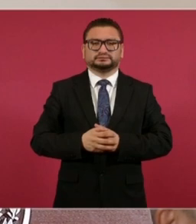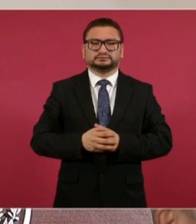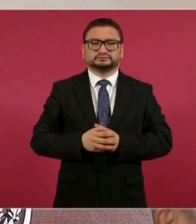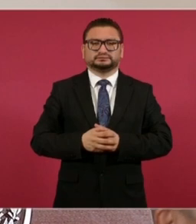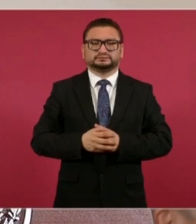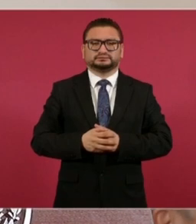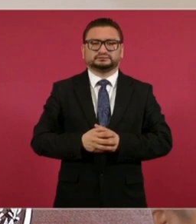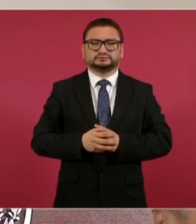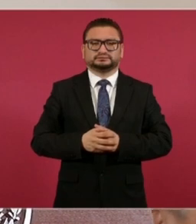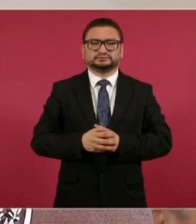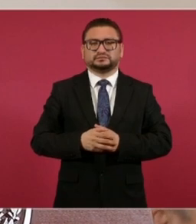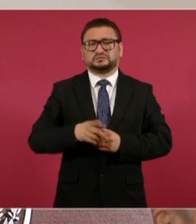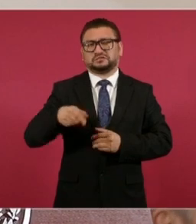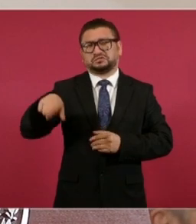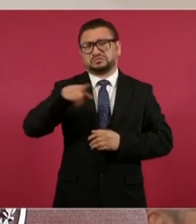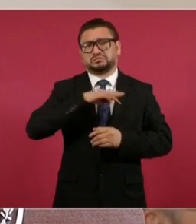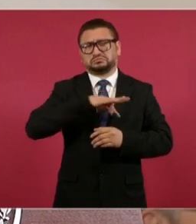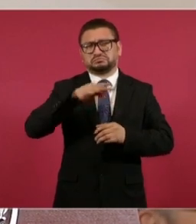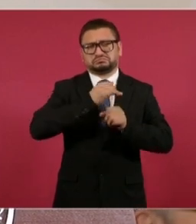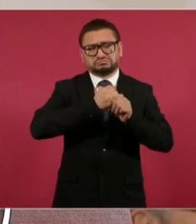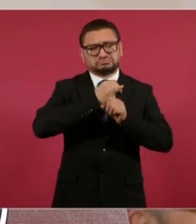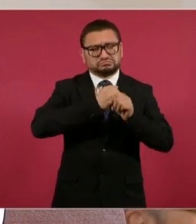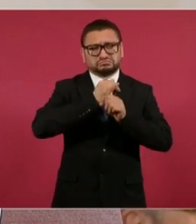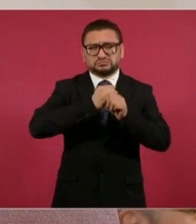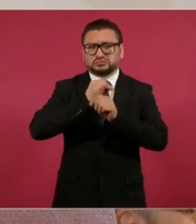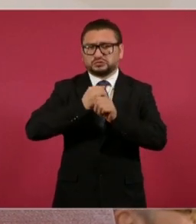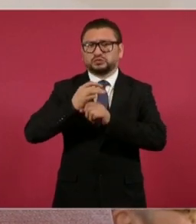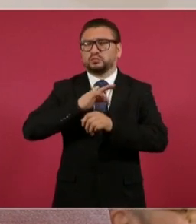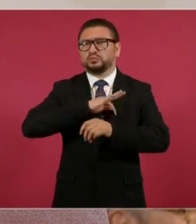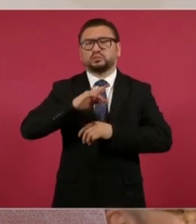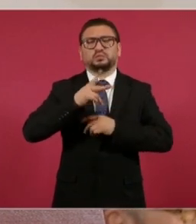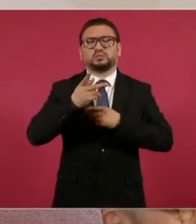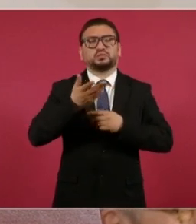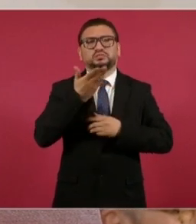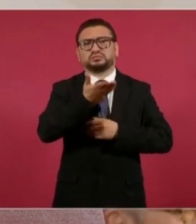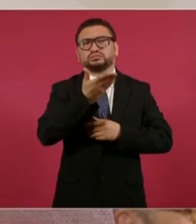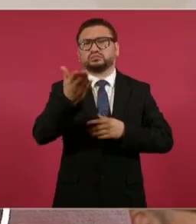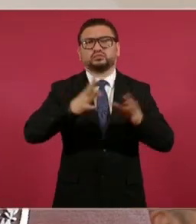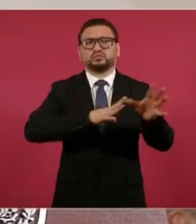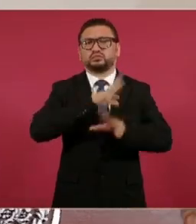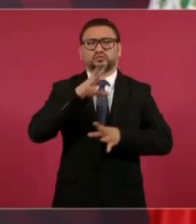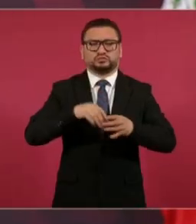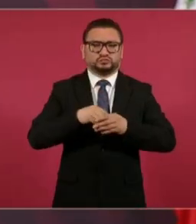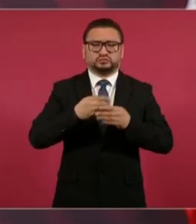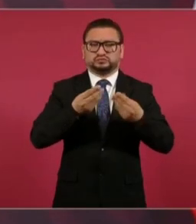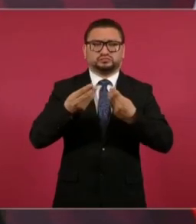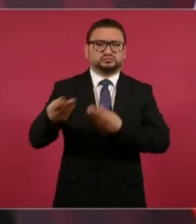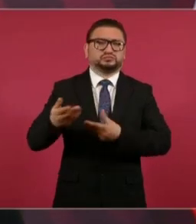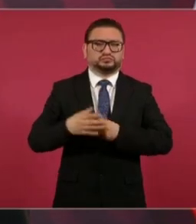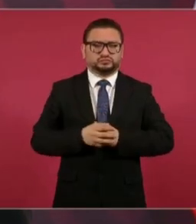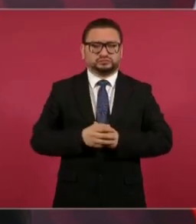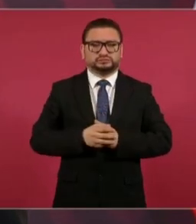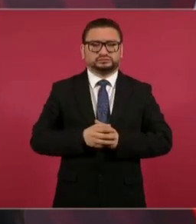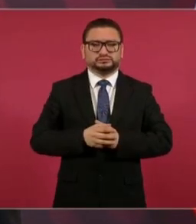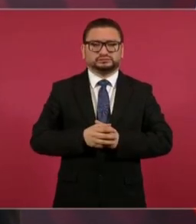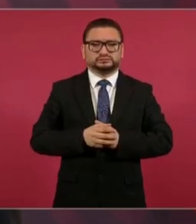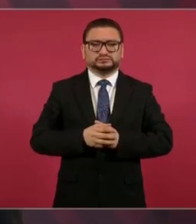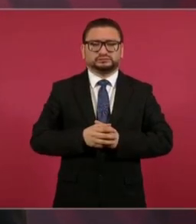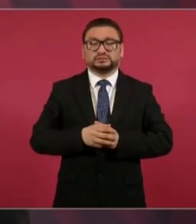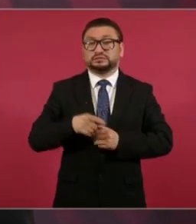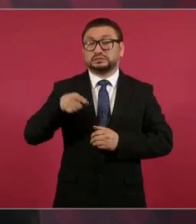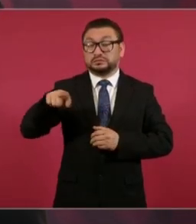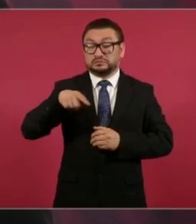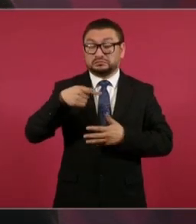este indagará y pidieran todo lo que este